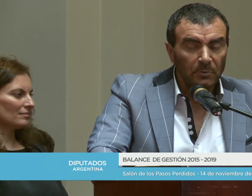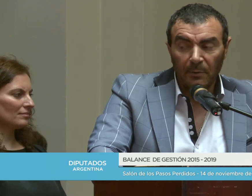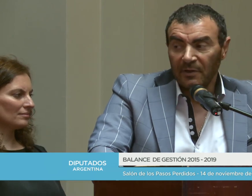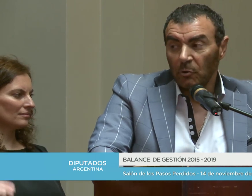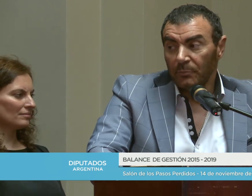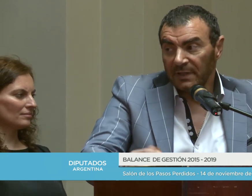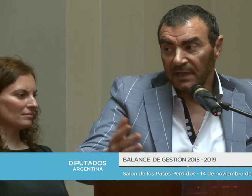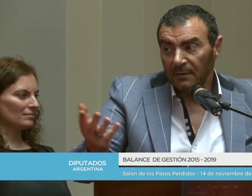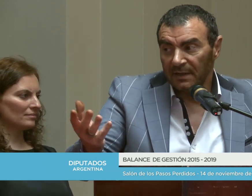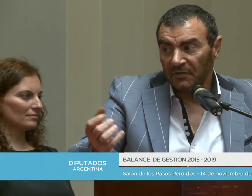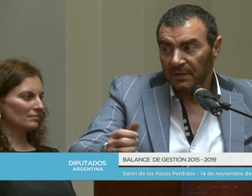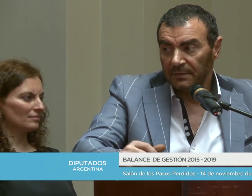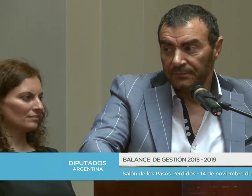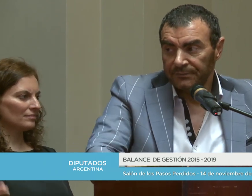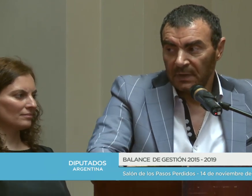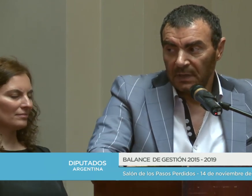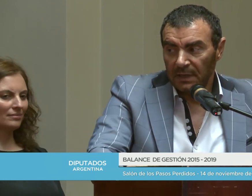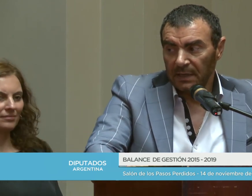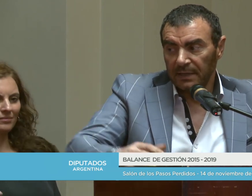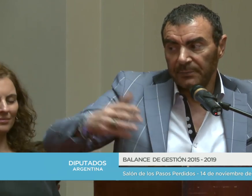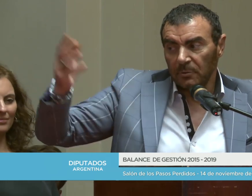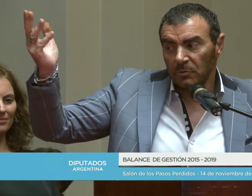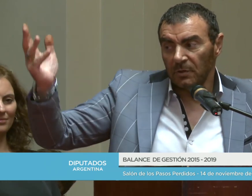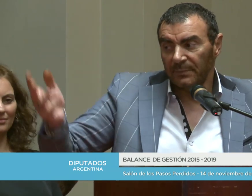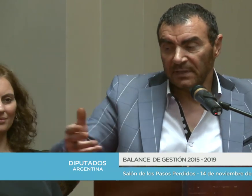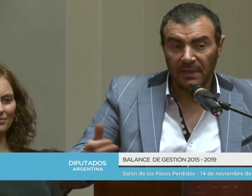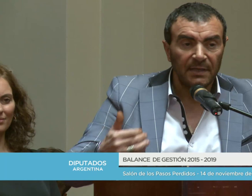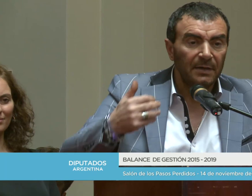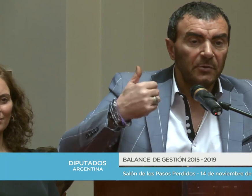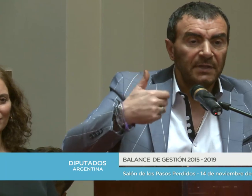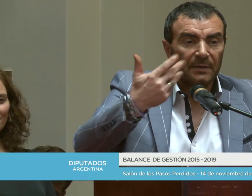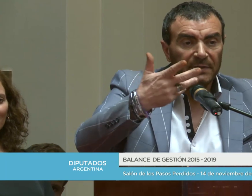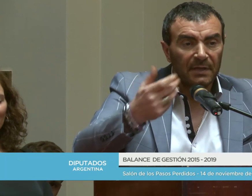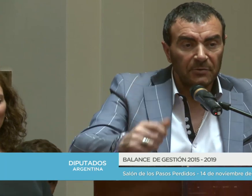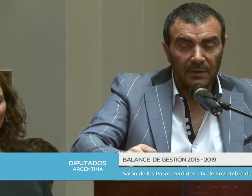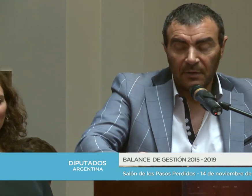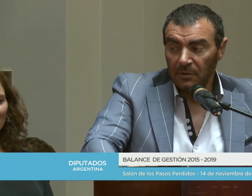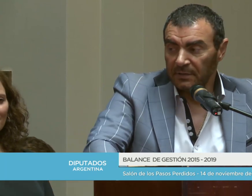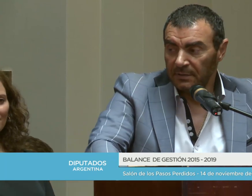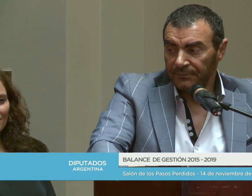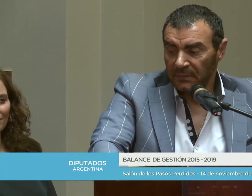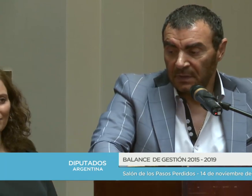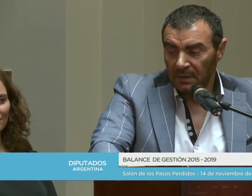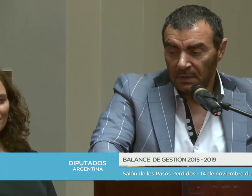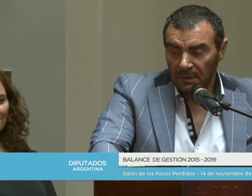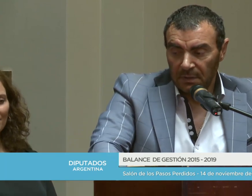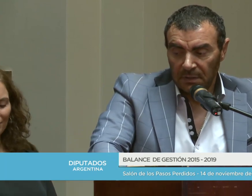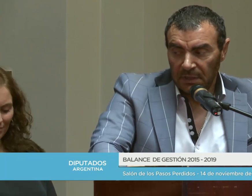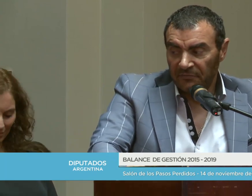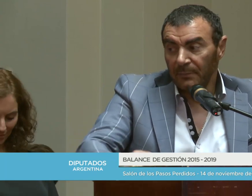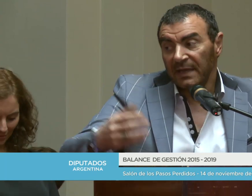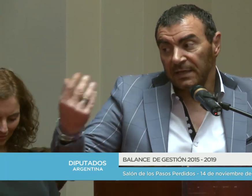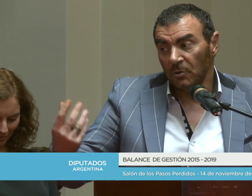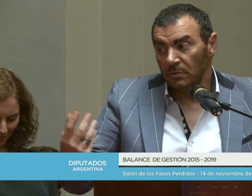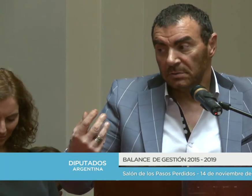yo le hago una valoración política al balance. ¿En qué repercutió la parte técnica políticamente a los trabajadores?